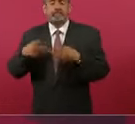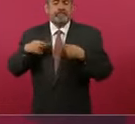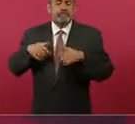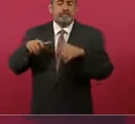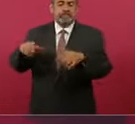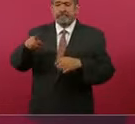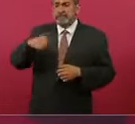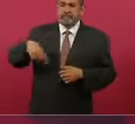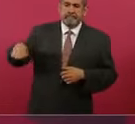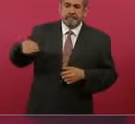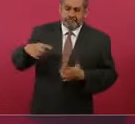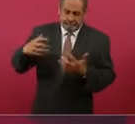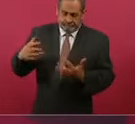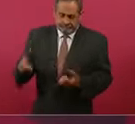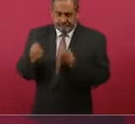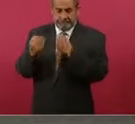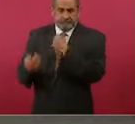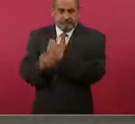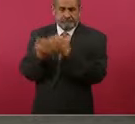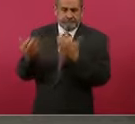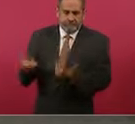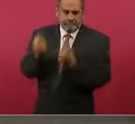Solo el pueblo puede salvar al pueblo.